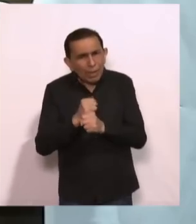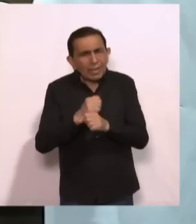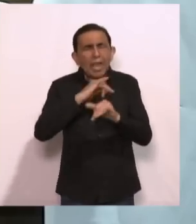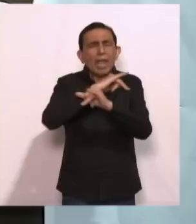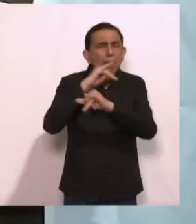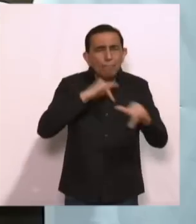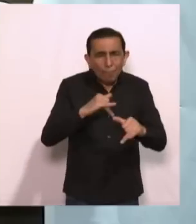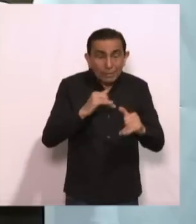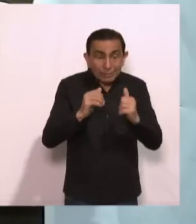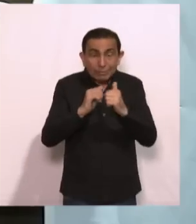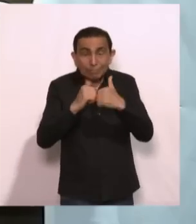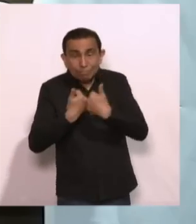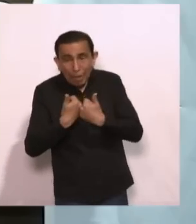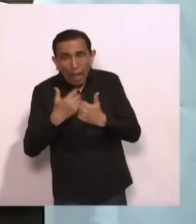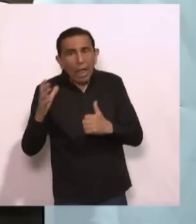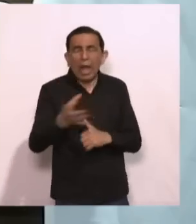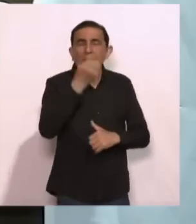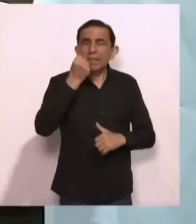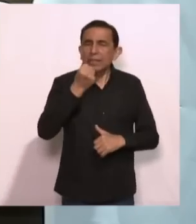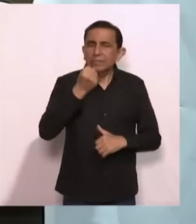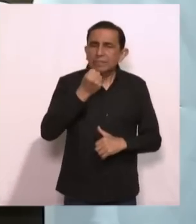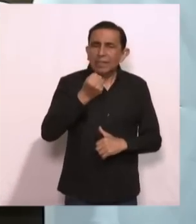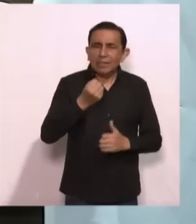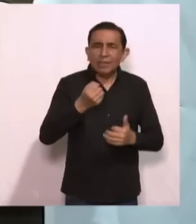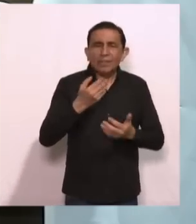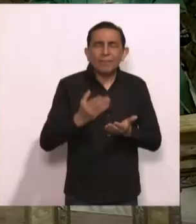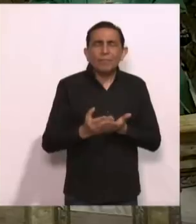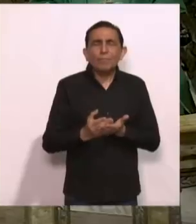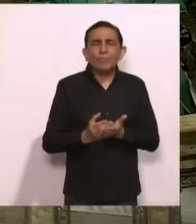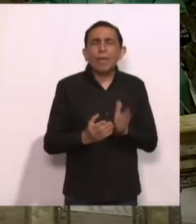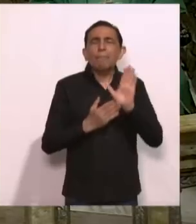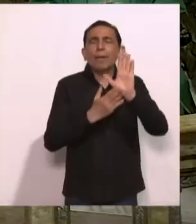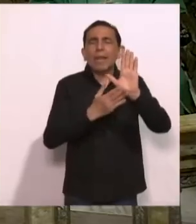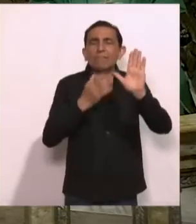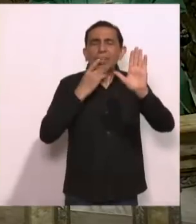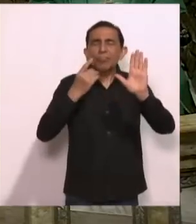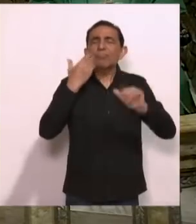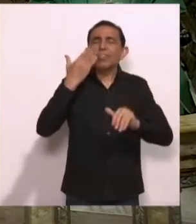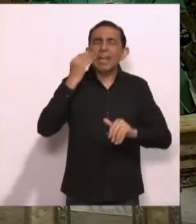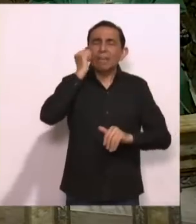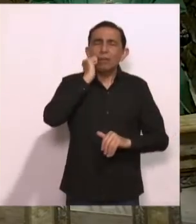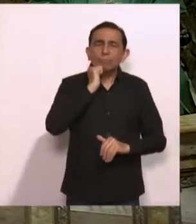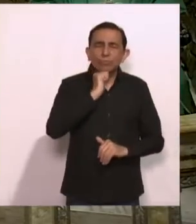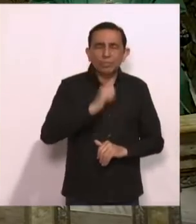para ganarse el pan. Palabra de Dios. Te alabamos, Señor.